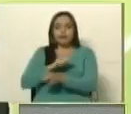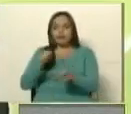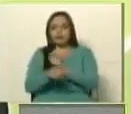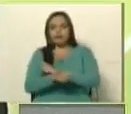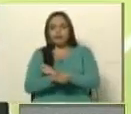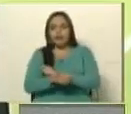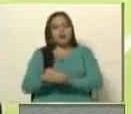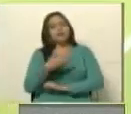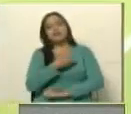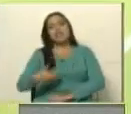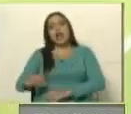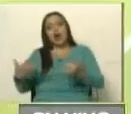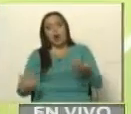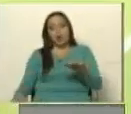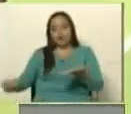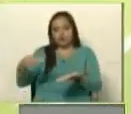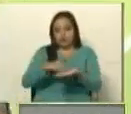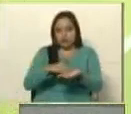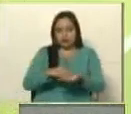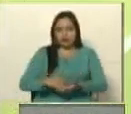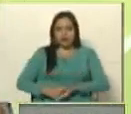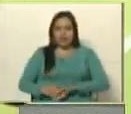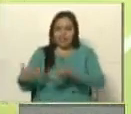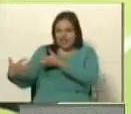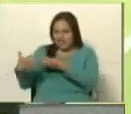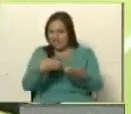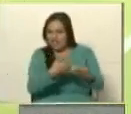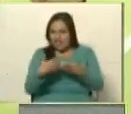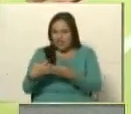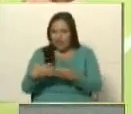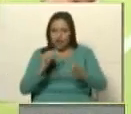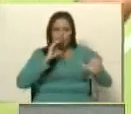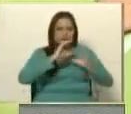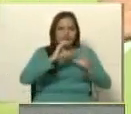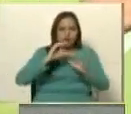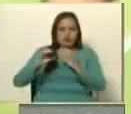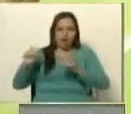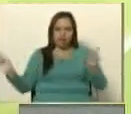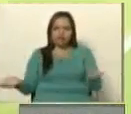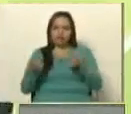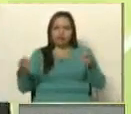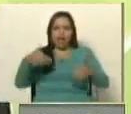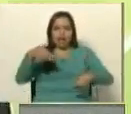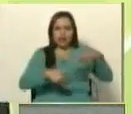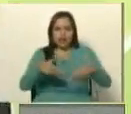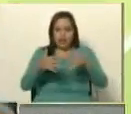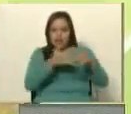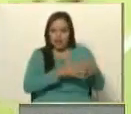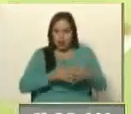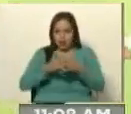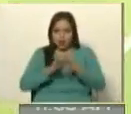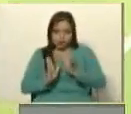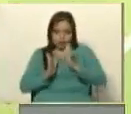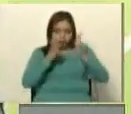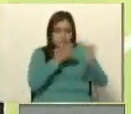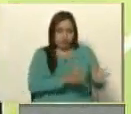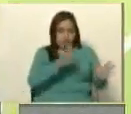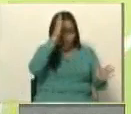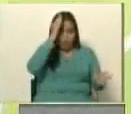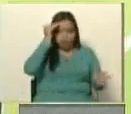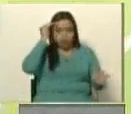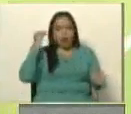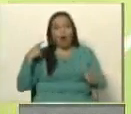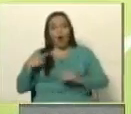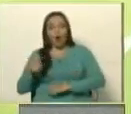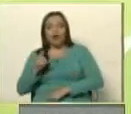medida, en esta guerra mediática en la campaña electoral de Estados Unidos entre Trump y el señor